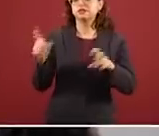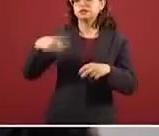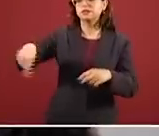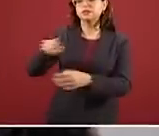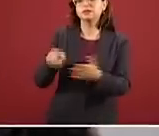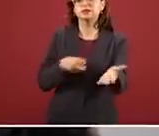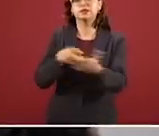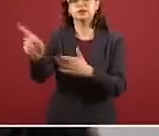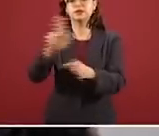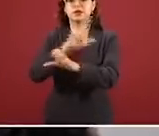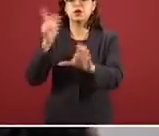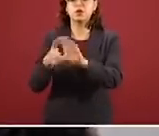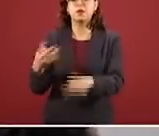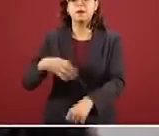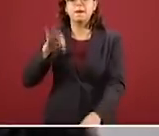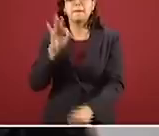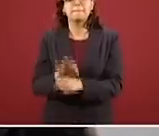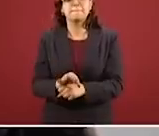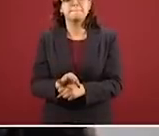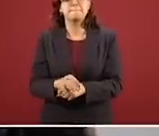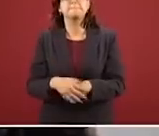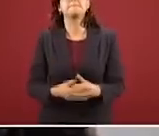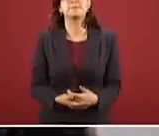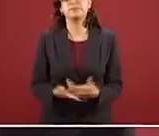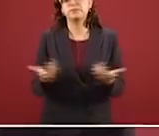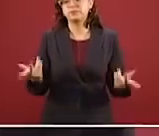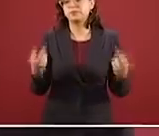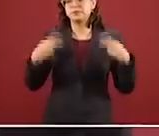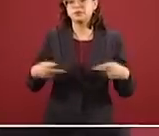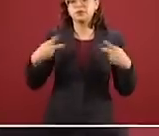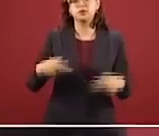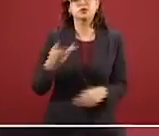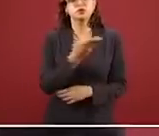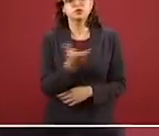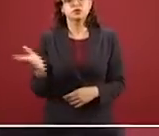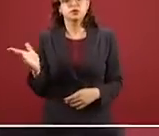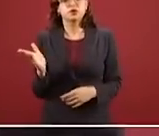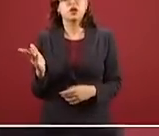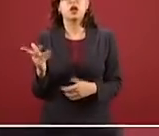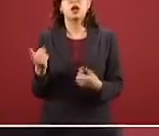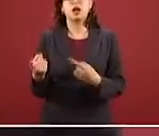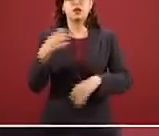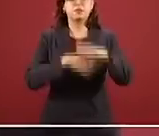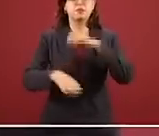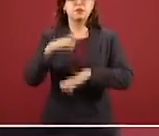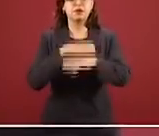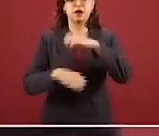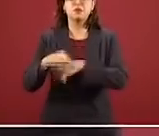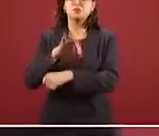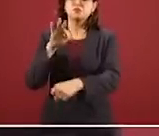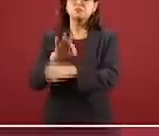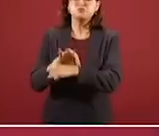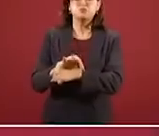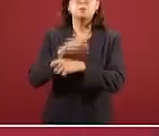convenciones que hay para proteger al personal de la embajada y a quienes